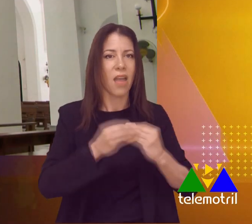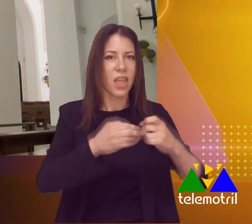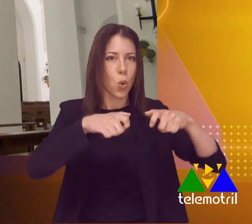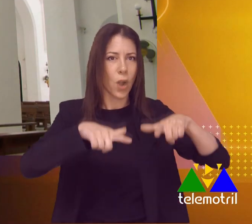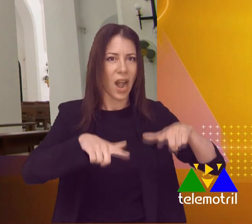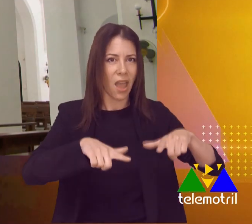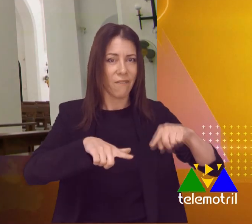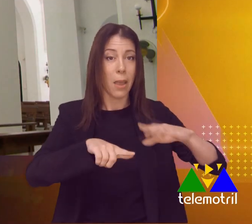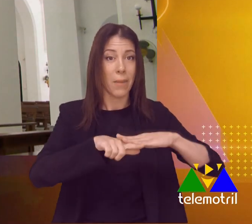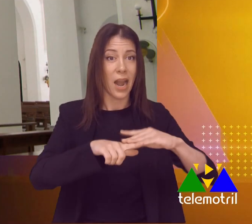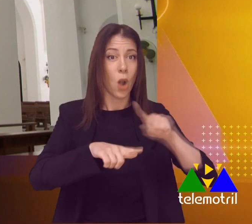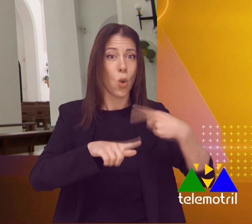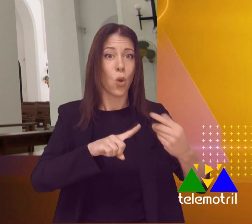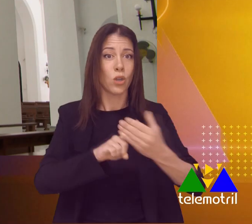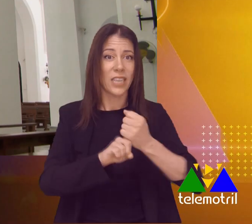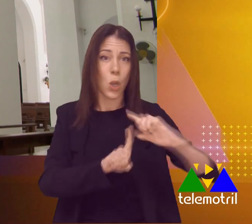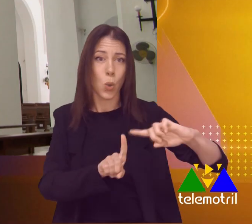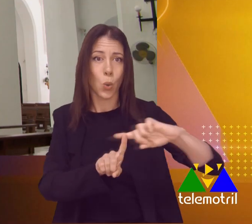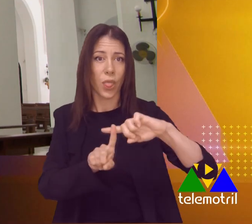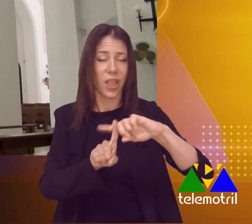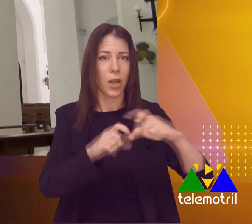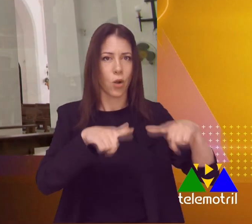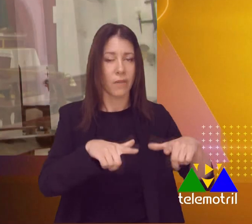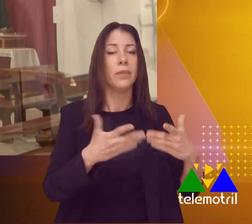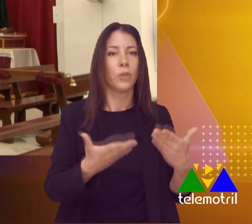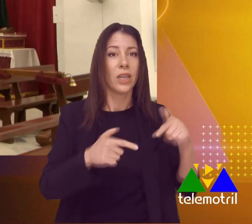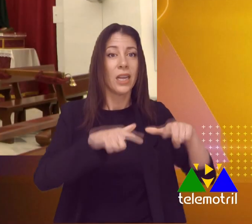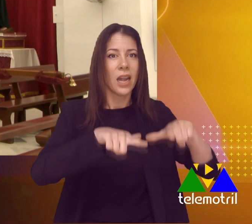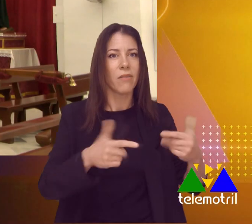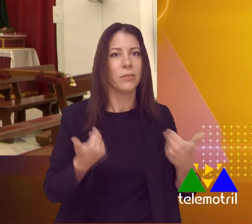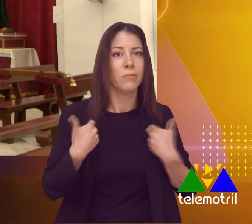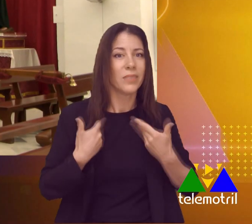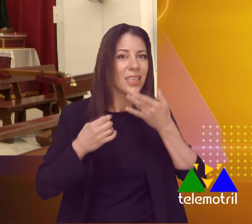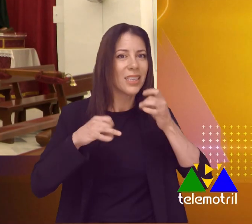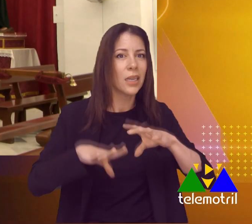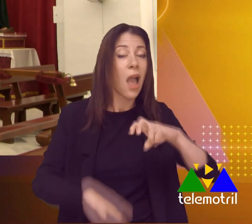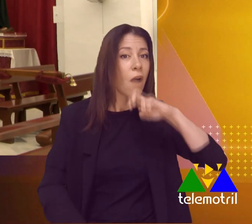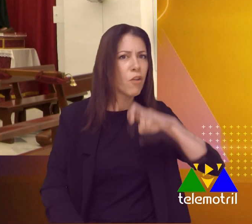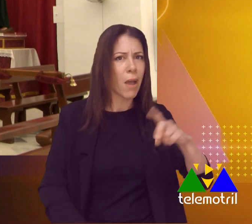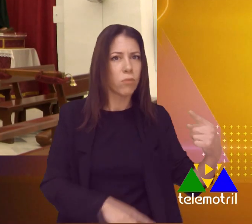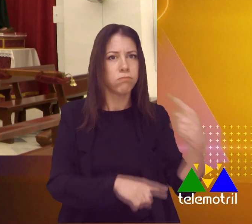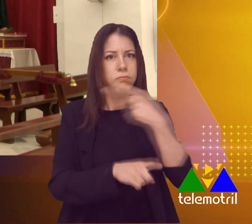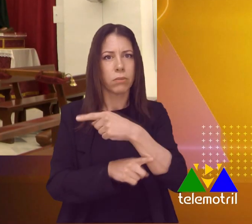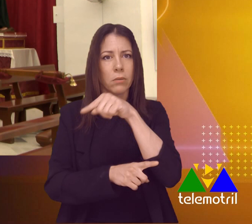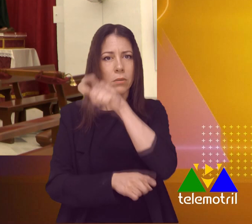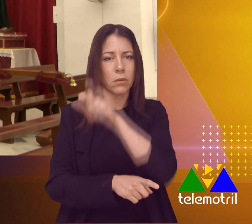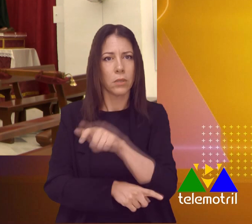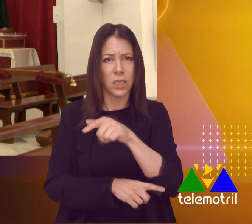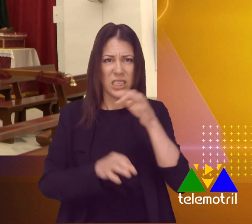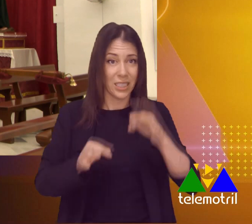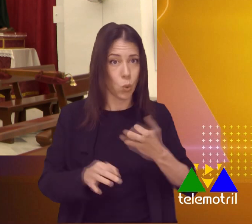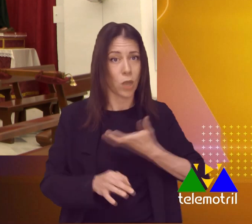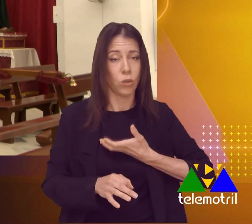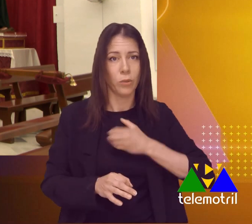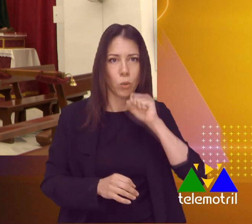crucero. Esta nave de crucero se le encarga por parte del arzobispado y seguramente el Ayuntamiento